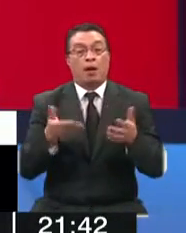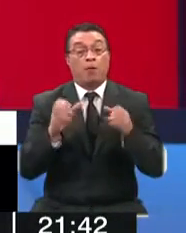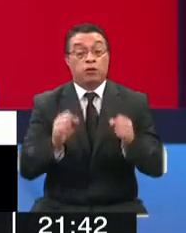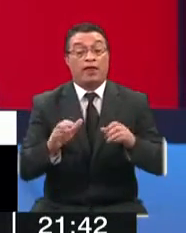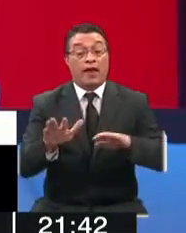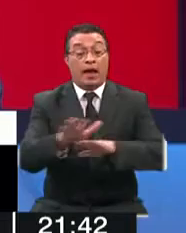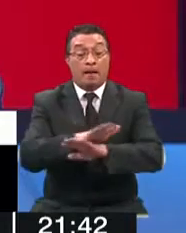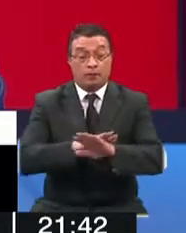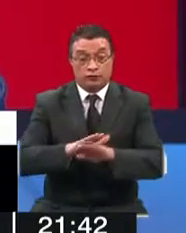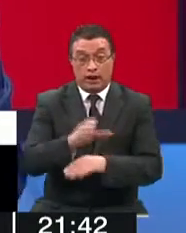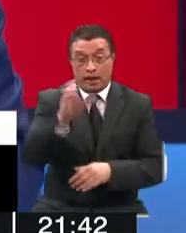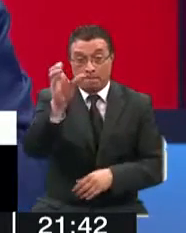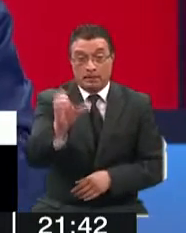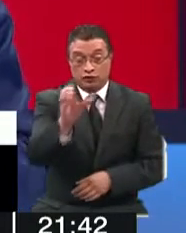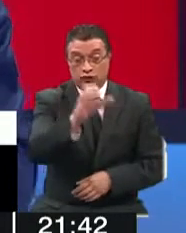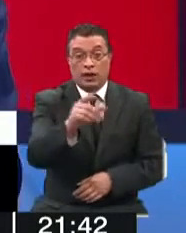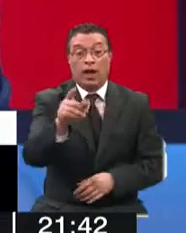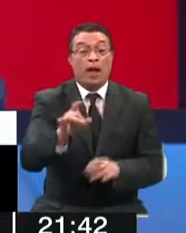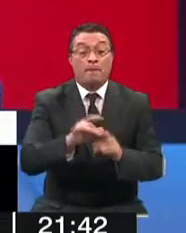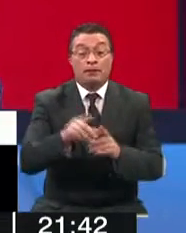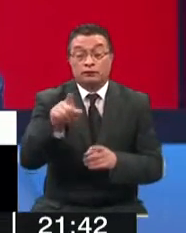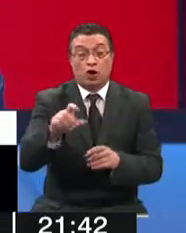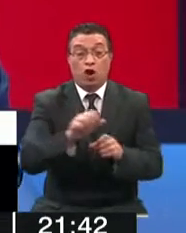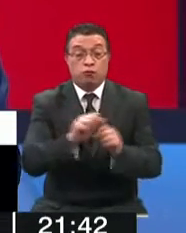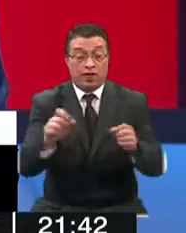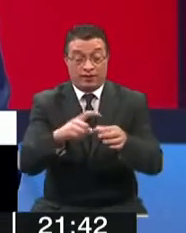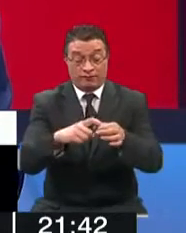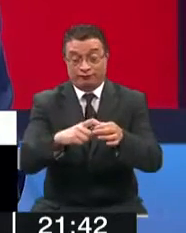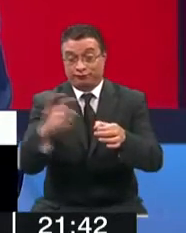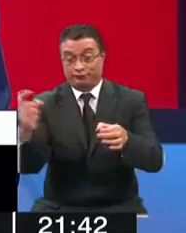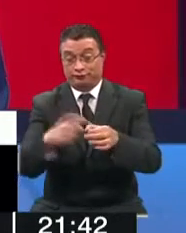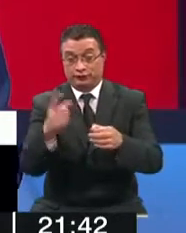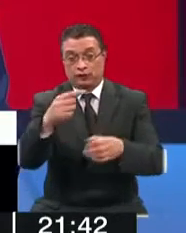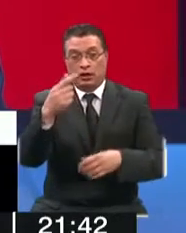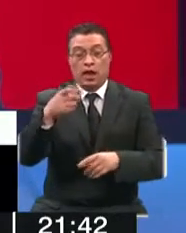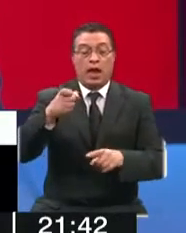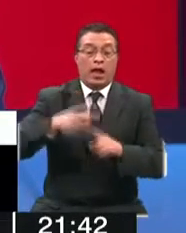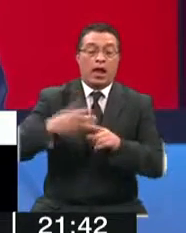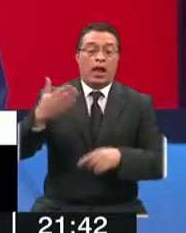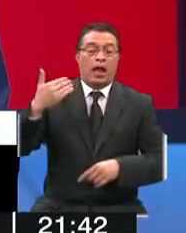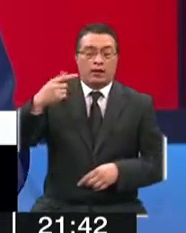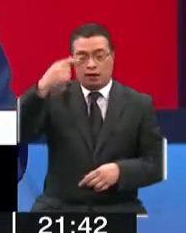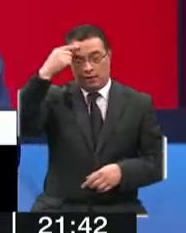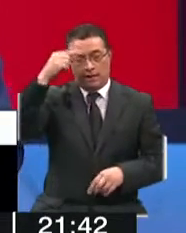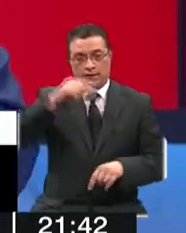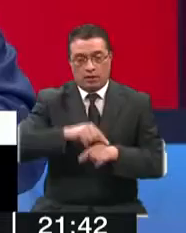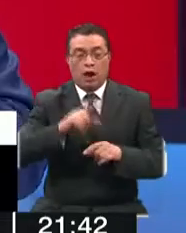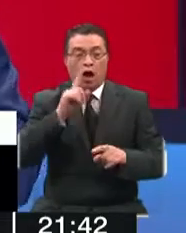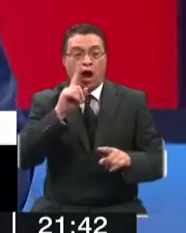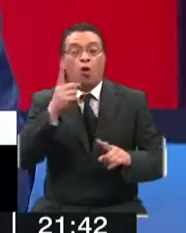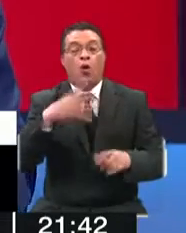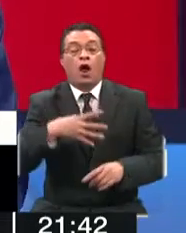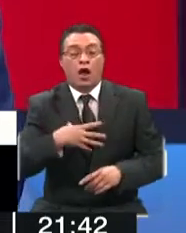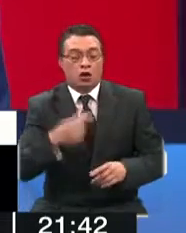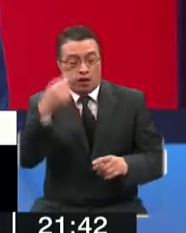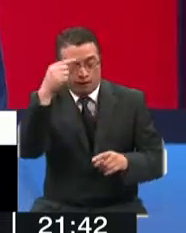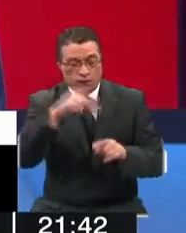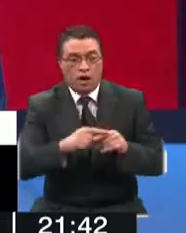proteger a los afiliados, especialmente los que no se pueden cambiar, a los que tienen preexistencia, a los que tienen alguna enfermedad de un hijo